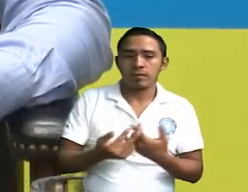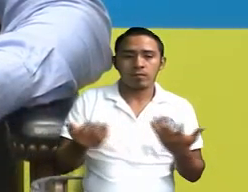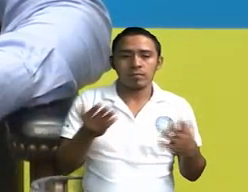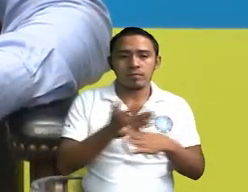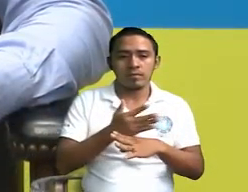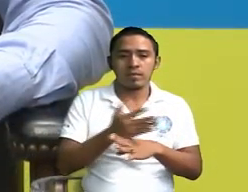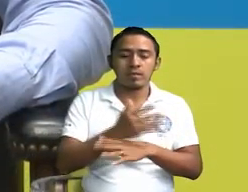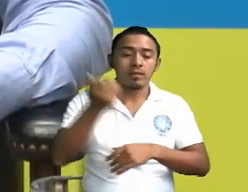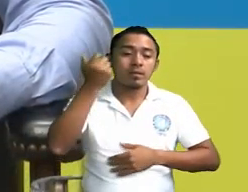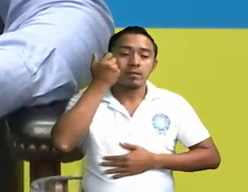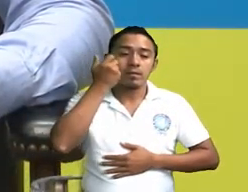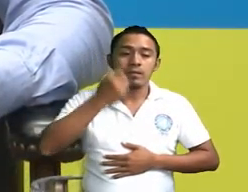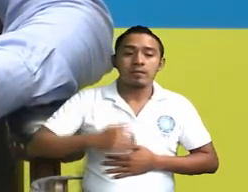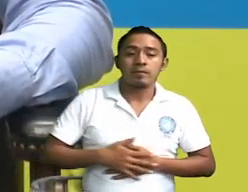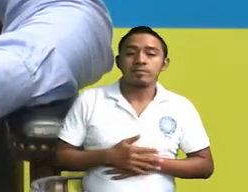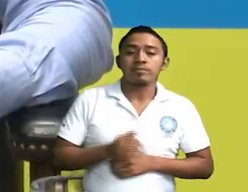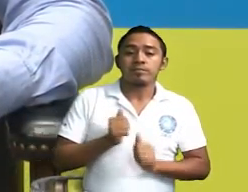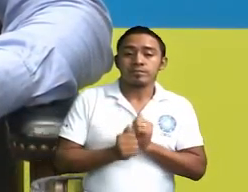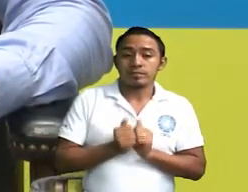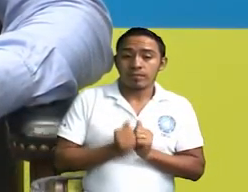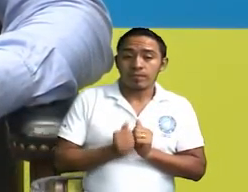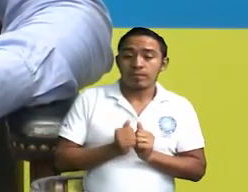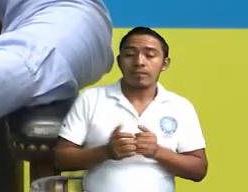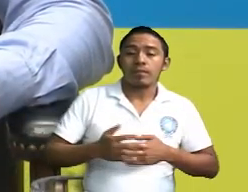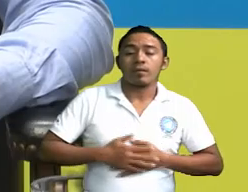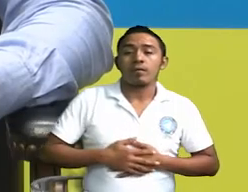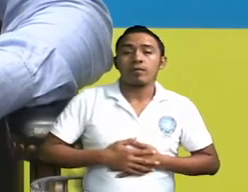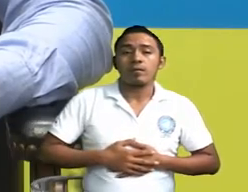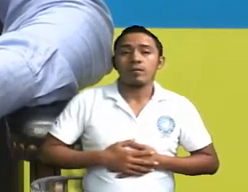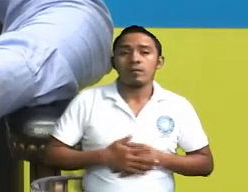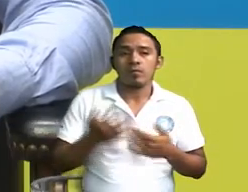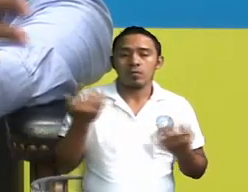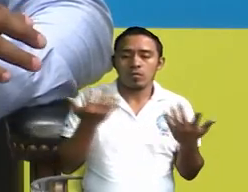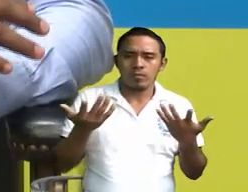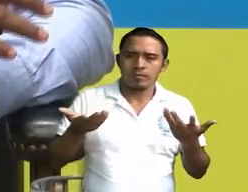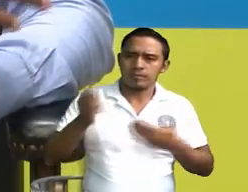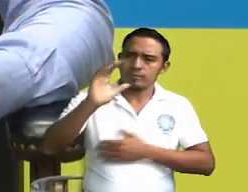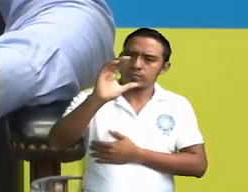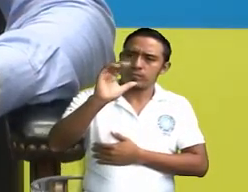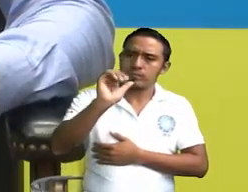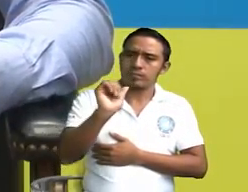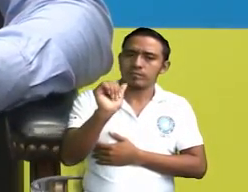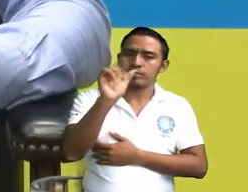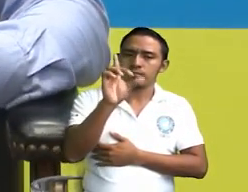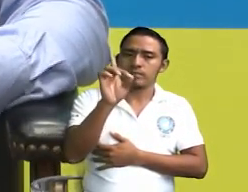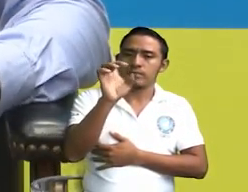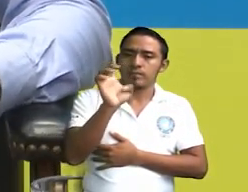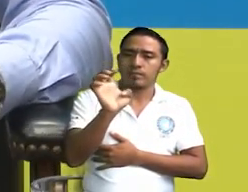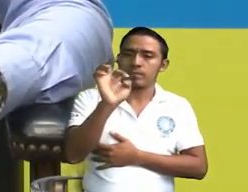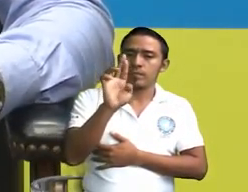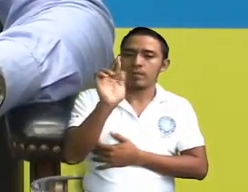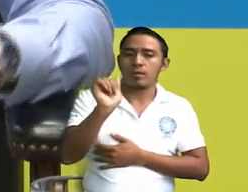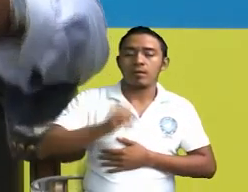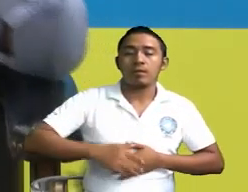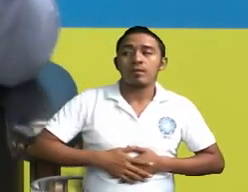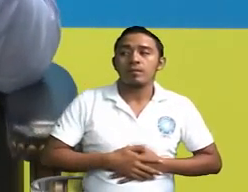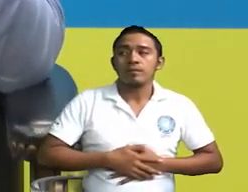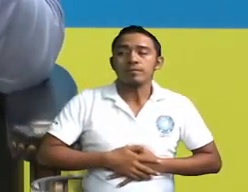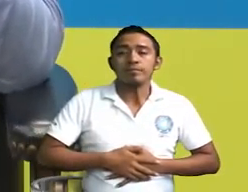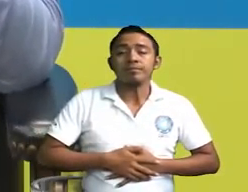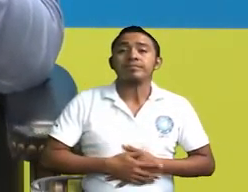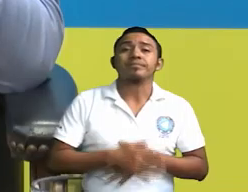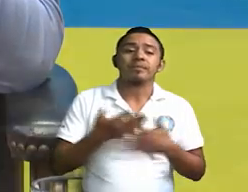cadera, hablemos de cómo está compuesta o cuál es la anatomía de esta parte de nuestro cuerpo. Que pues